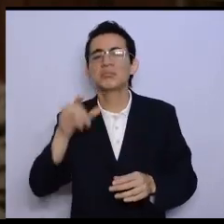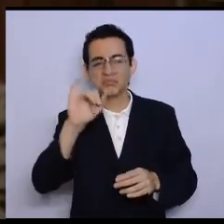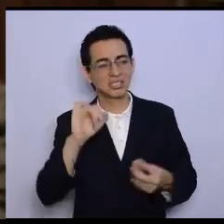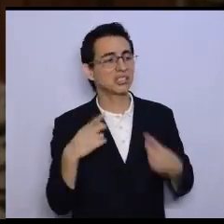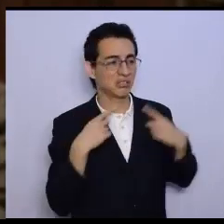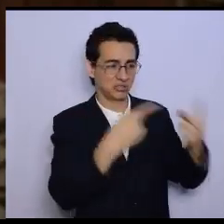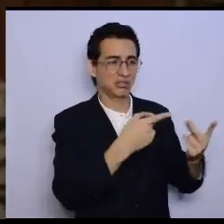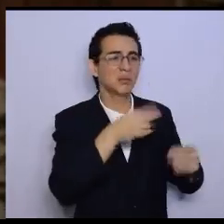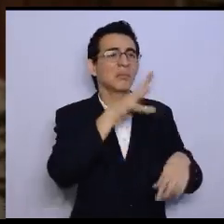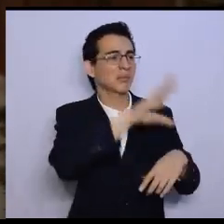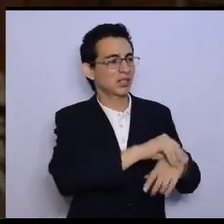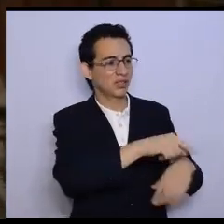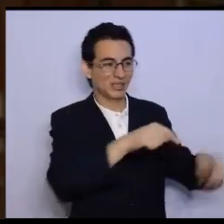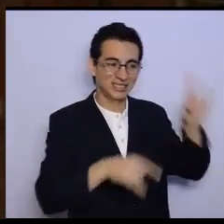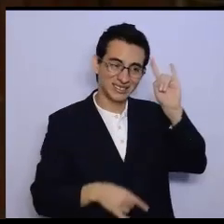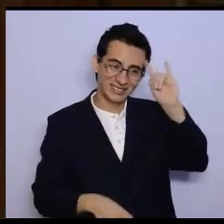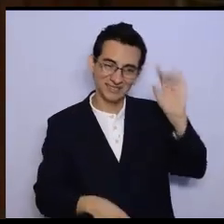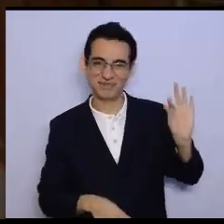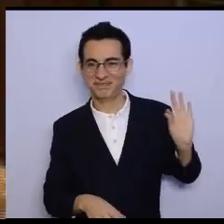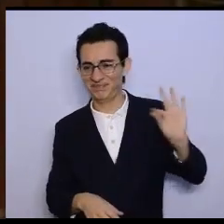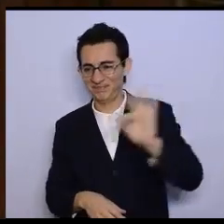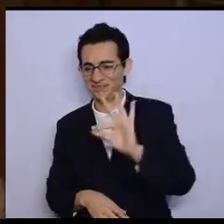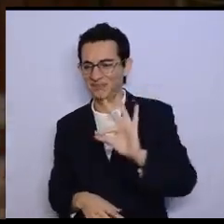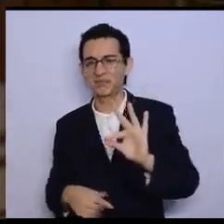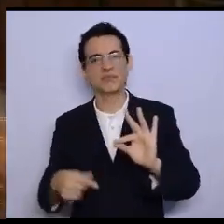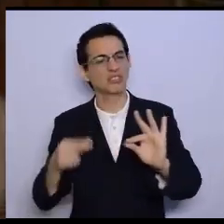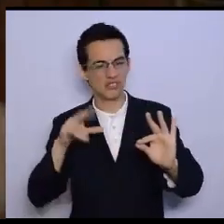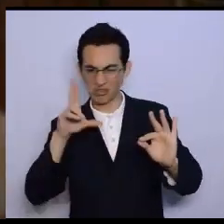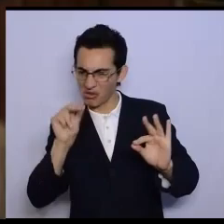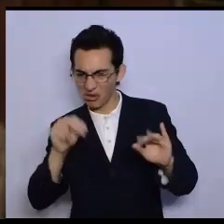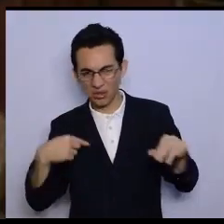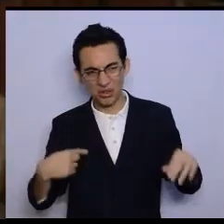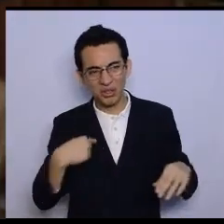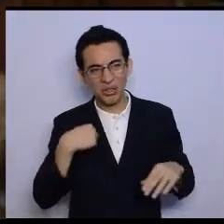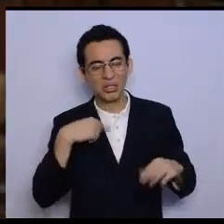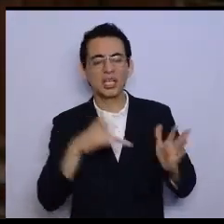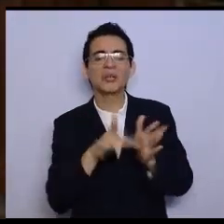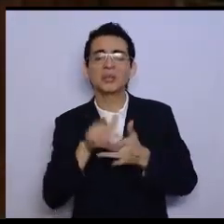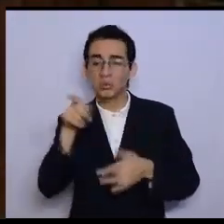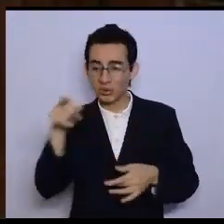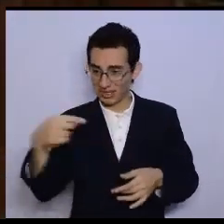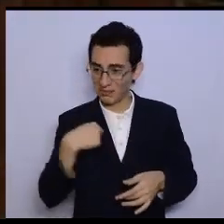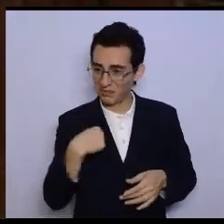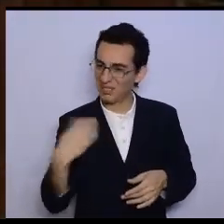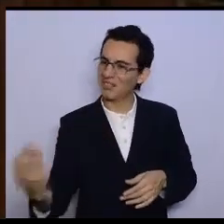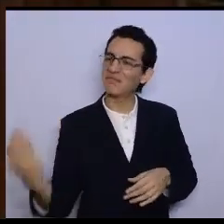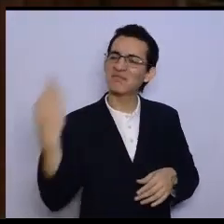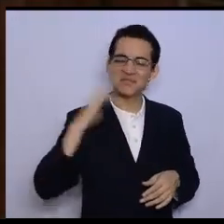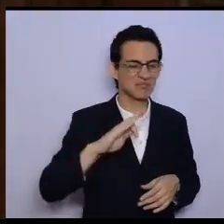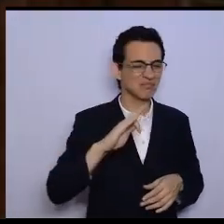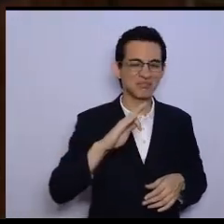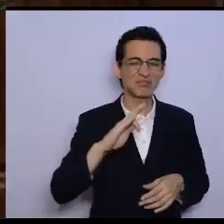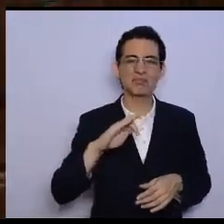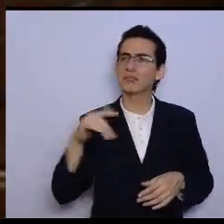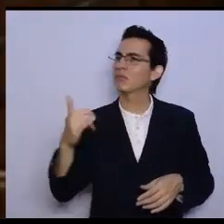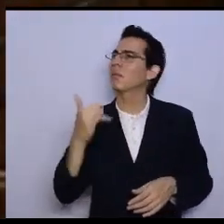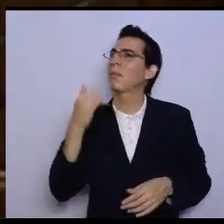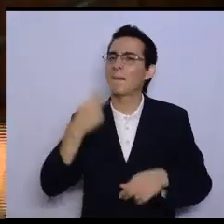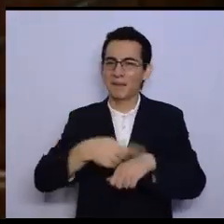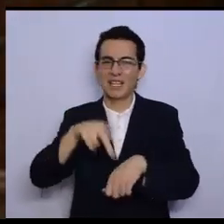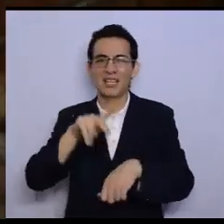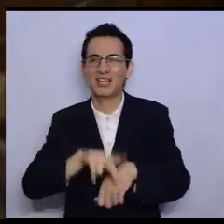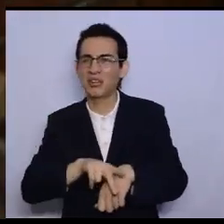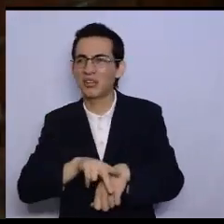permiso. Dice: tú me vas a negar. No, ¿cómo crees, Señor? Bien autosuficiente. Yo me muero por ti. Y al